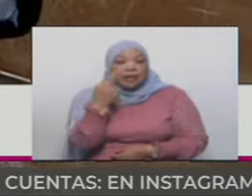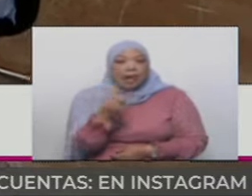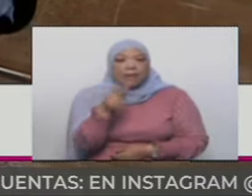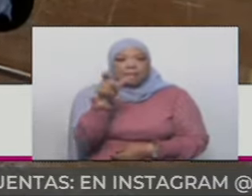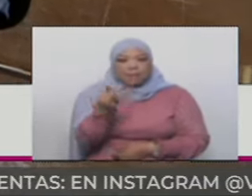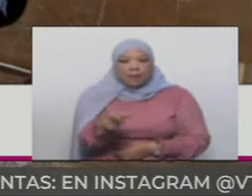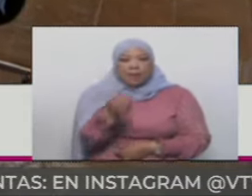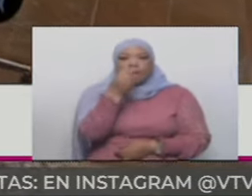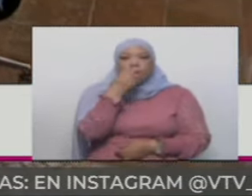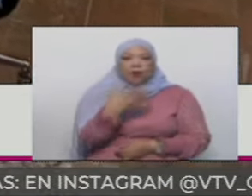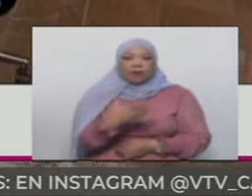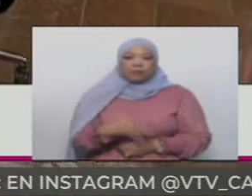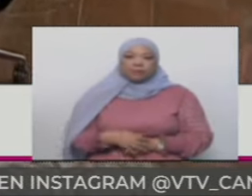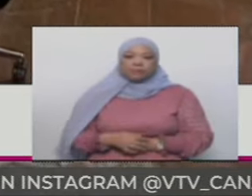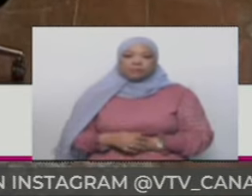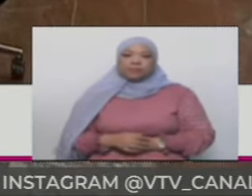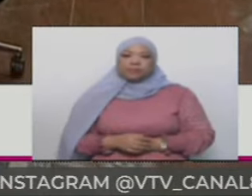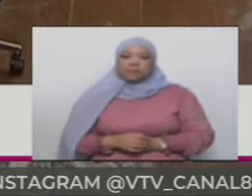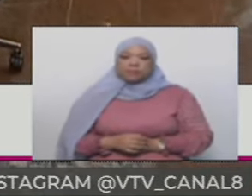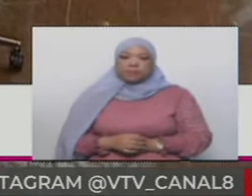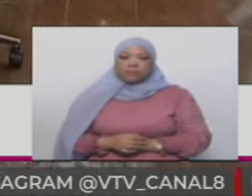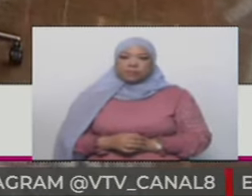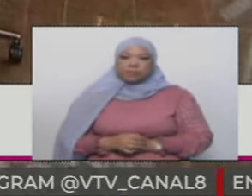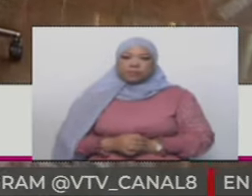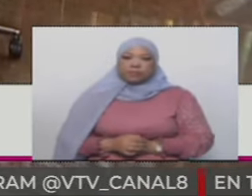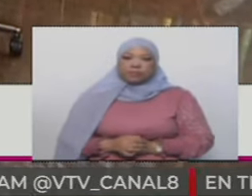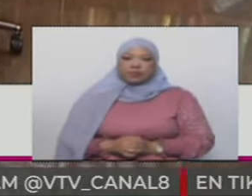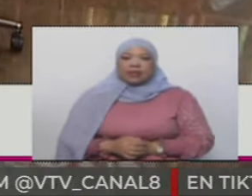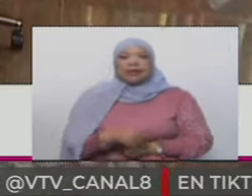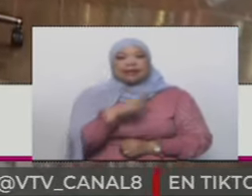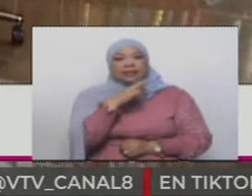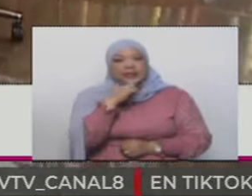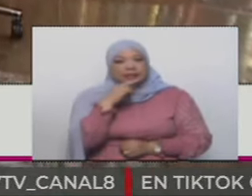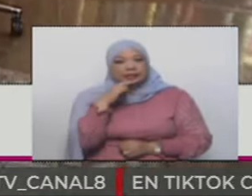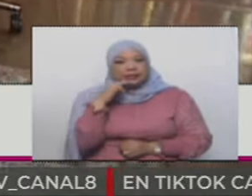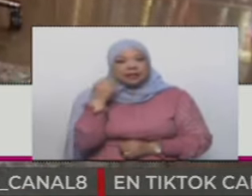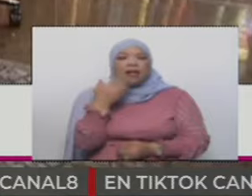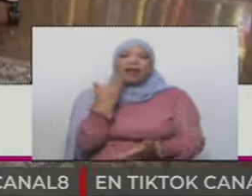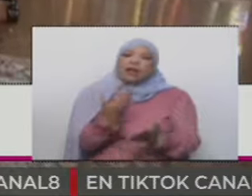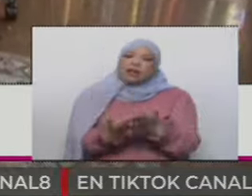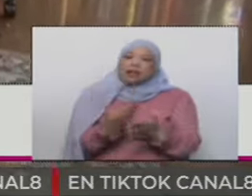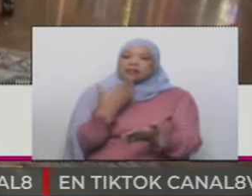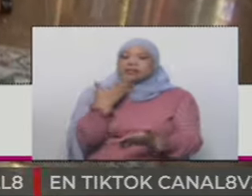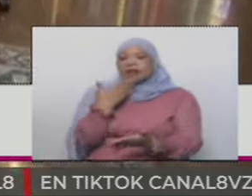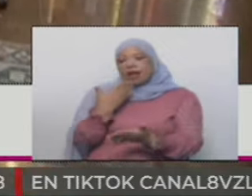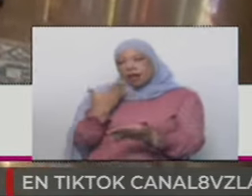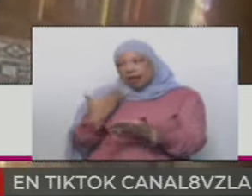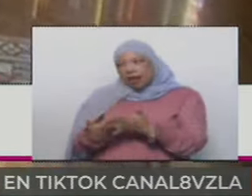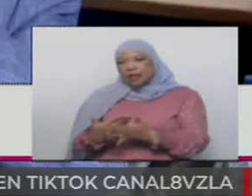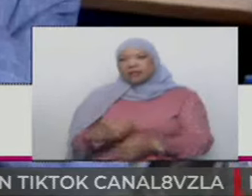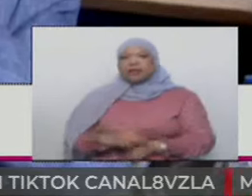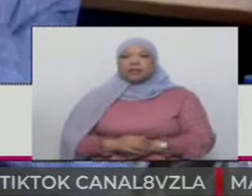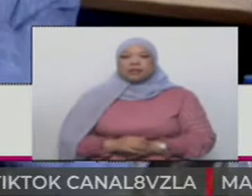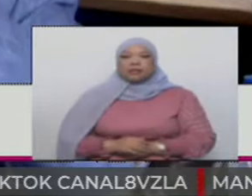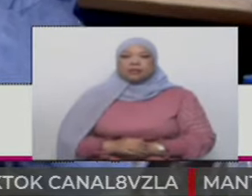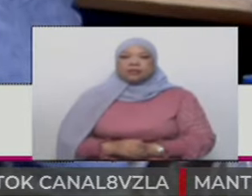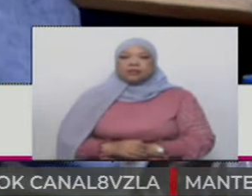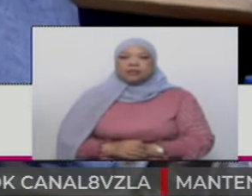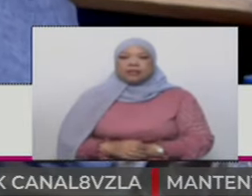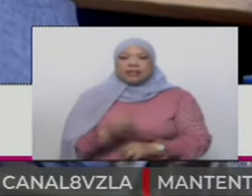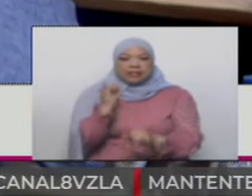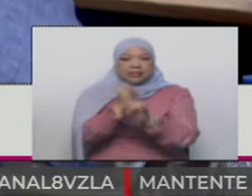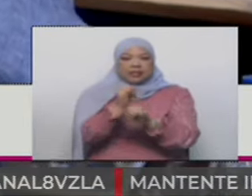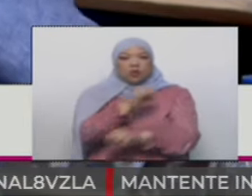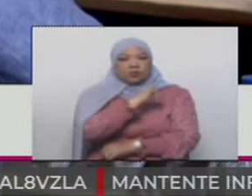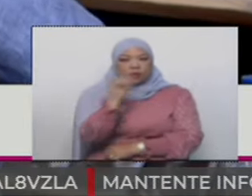bueno. ¿Ah? Porque ahora... Muy rico. Karen, gracias. Muchísimas gracias a usted, presidente. Muchas gracias. Zona Digital.